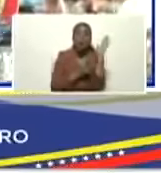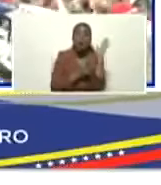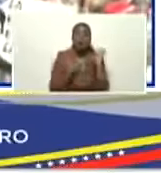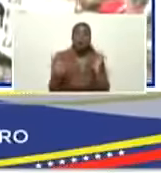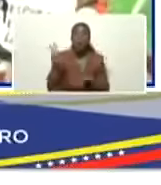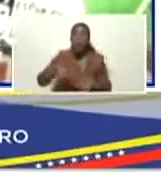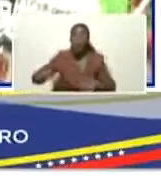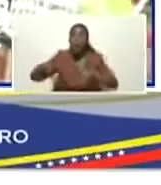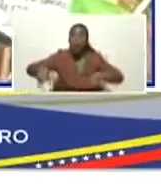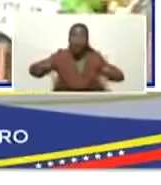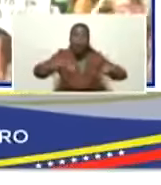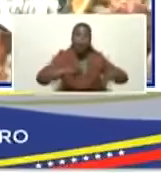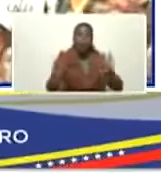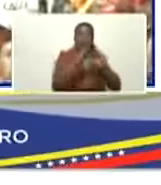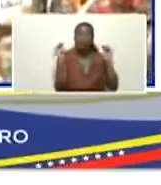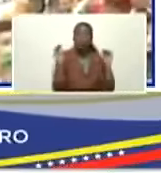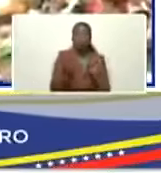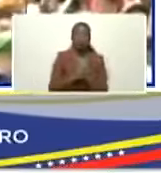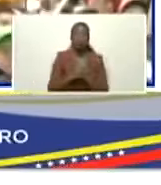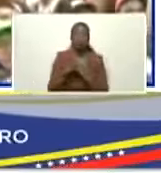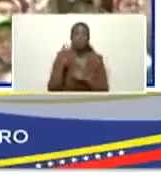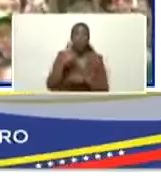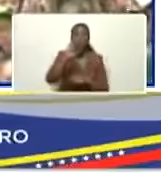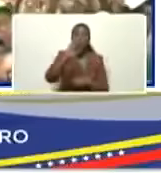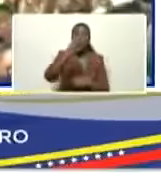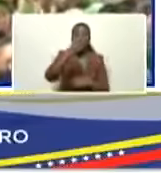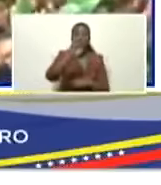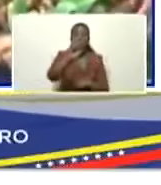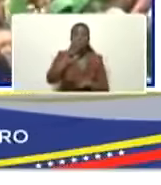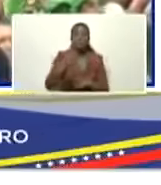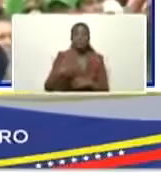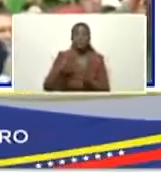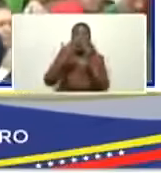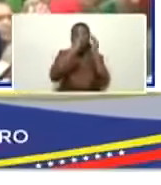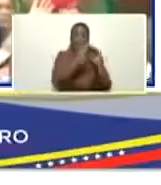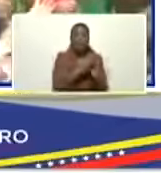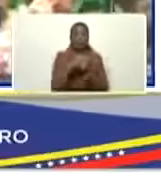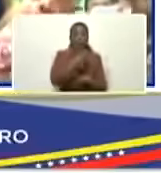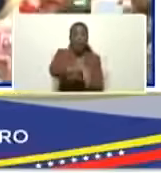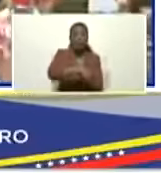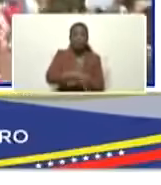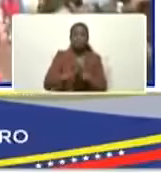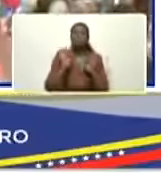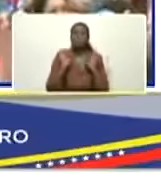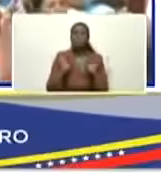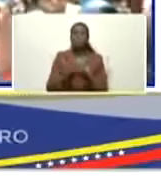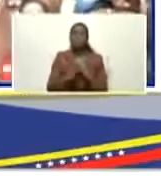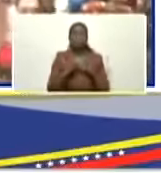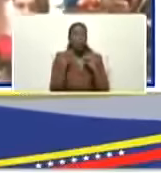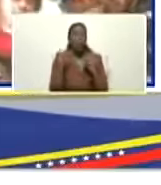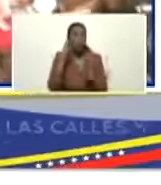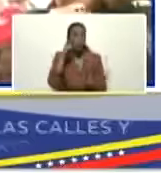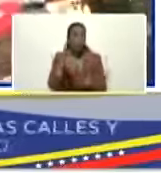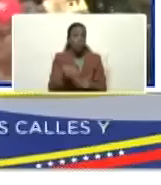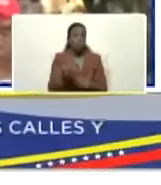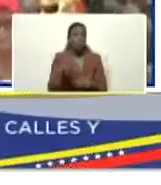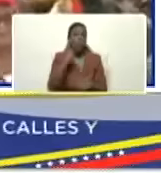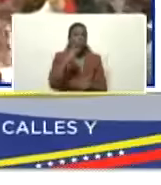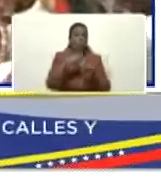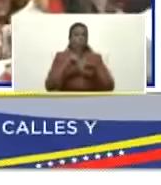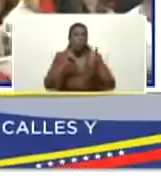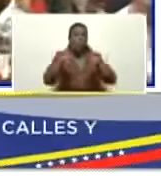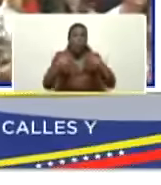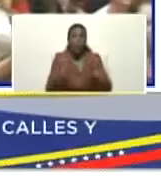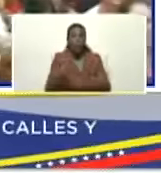parroquias, todas las UVCHE, todas las comunidades, todas las calles, porque con el 1x10